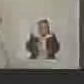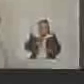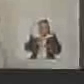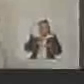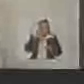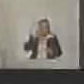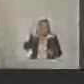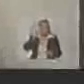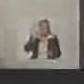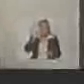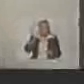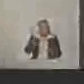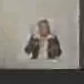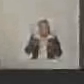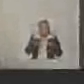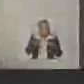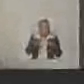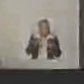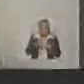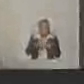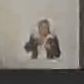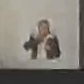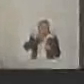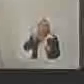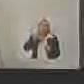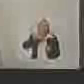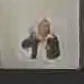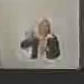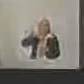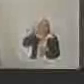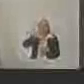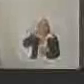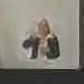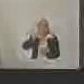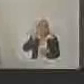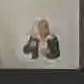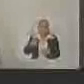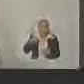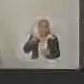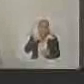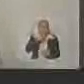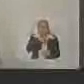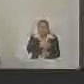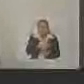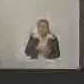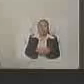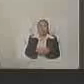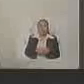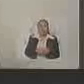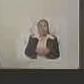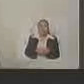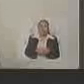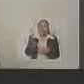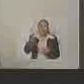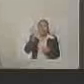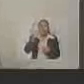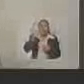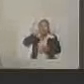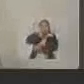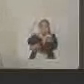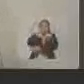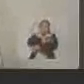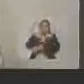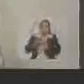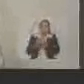oportuno, cuidando los tiempos de respuesta. Por eso es muy importante la línea digital, en que se conectará la ventanilla única con